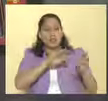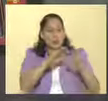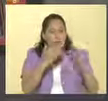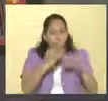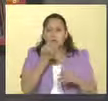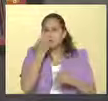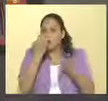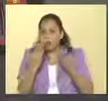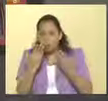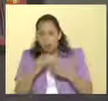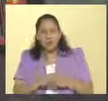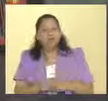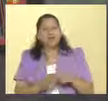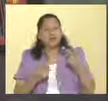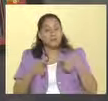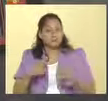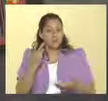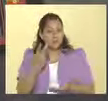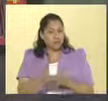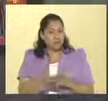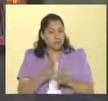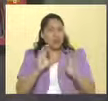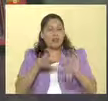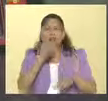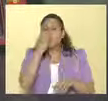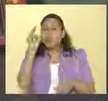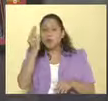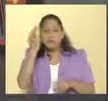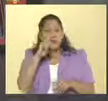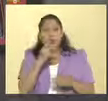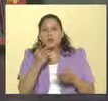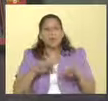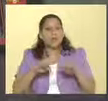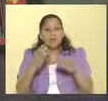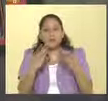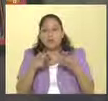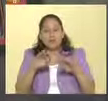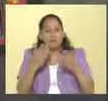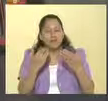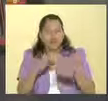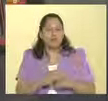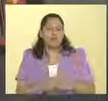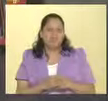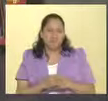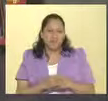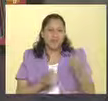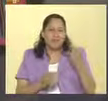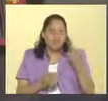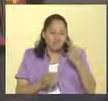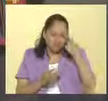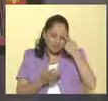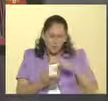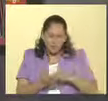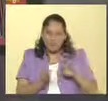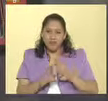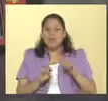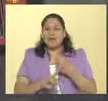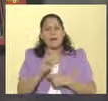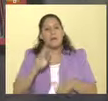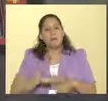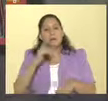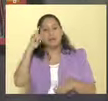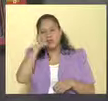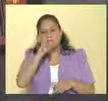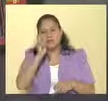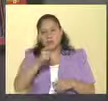tienen posibilidad de entrar a una universidad, pero que tampoco tienen empleo. Correcto. Entonces, pues yo creo que los problemas más